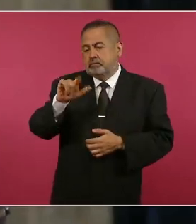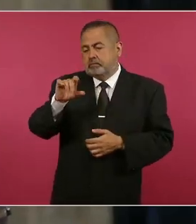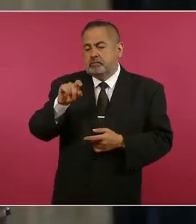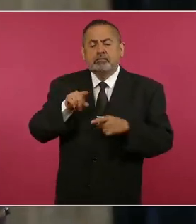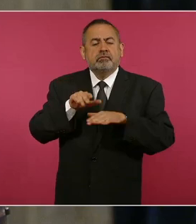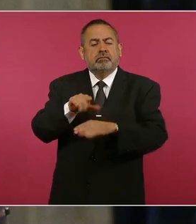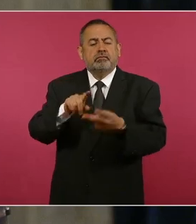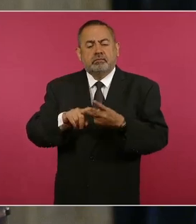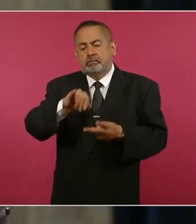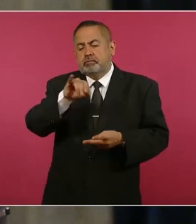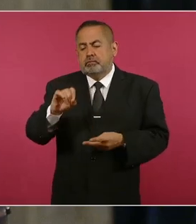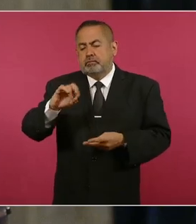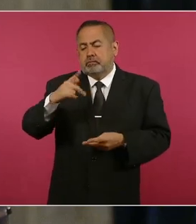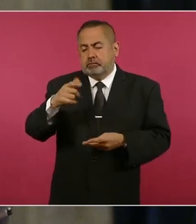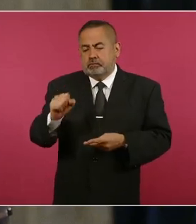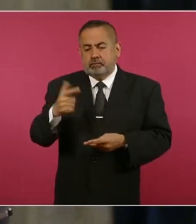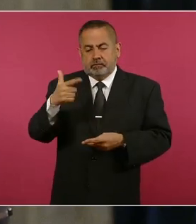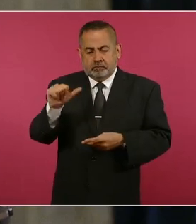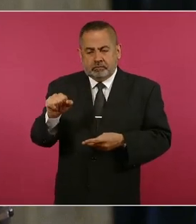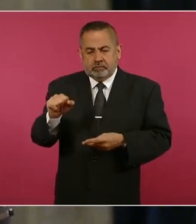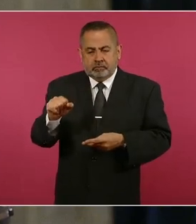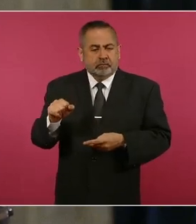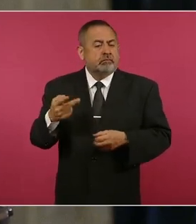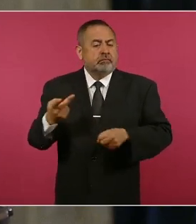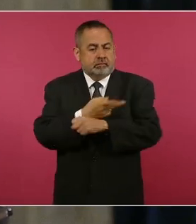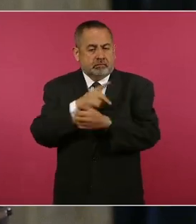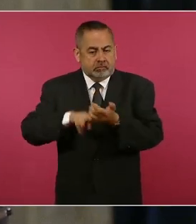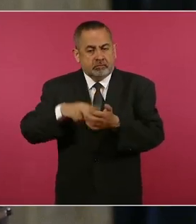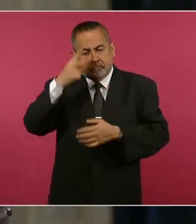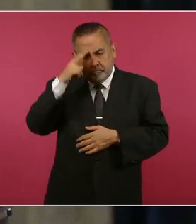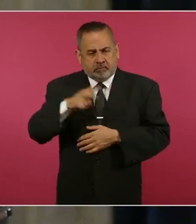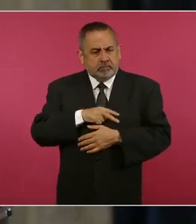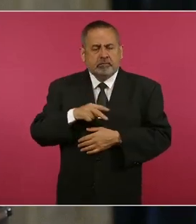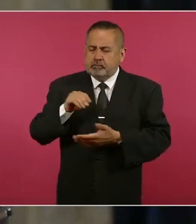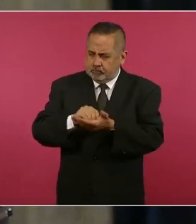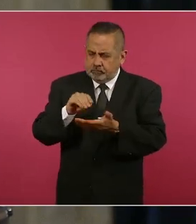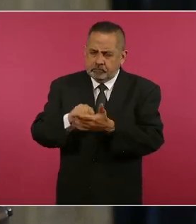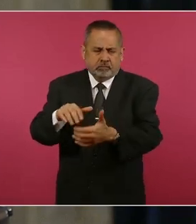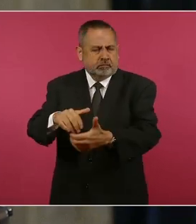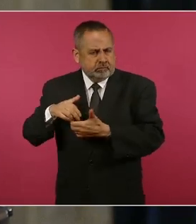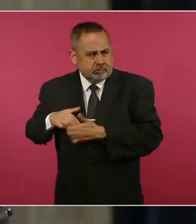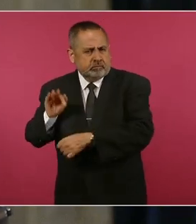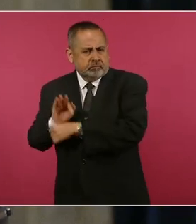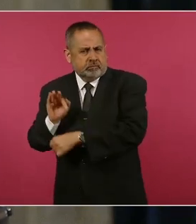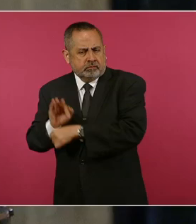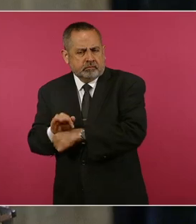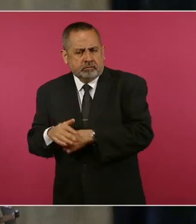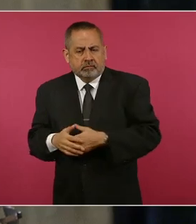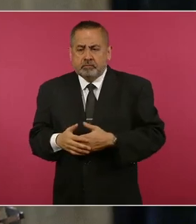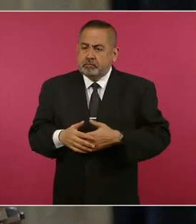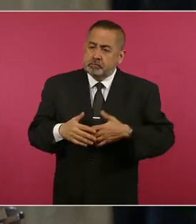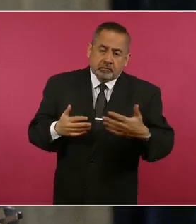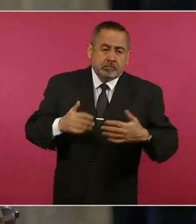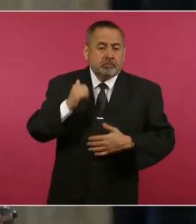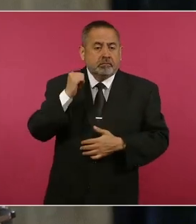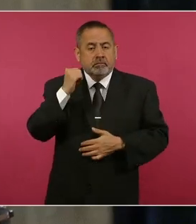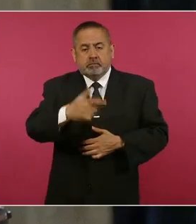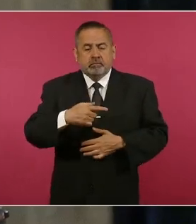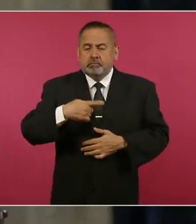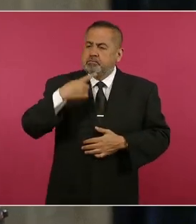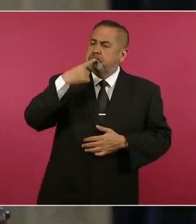quien la canciller ha mencionado que México sigue considerando como un asilado político. Quisiera saber si van a emprender alguna